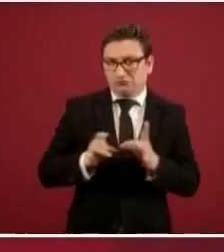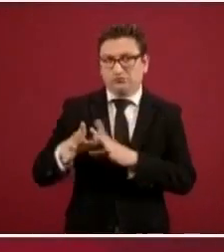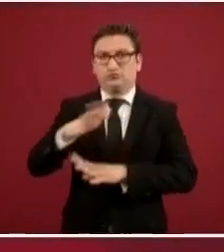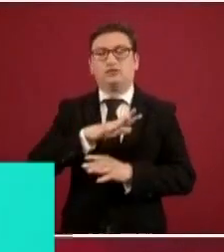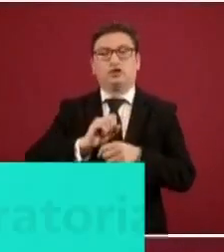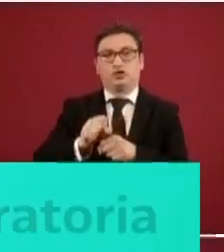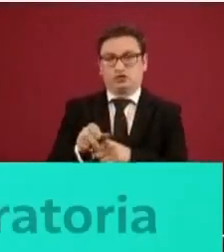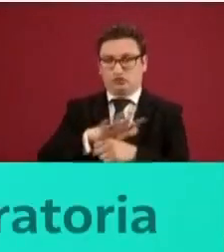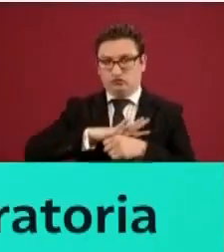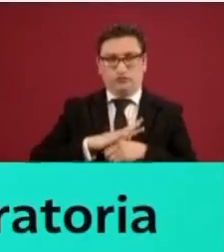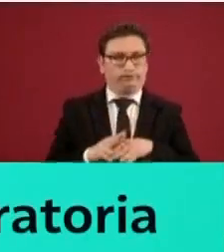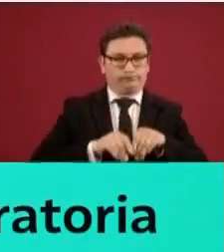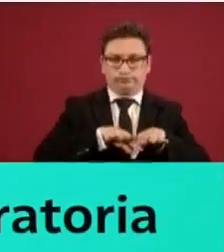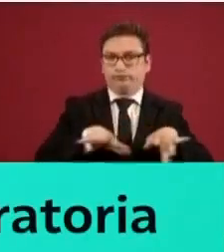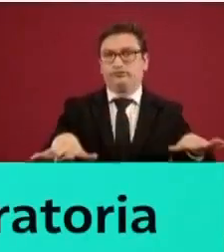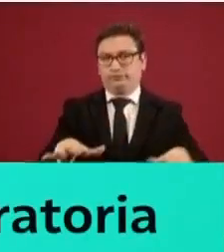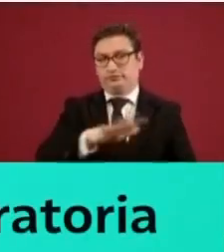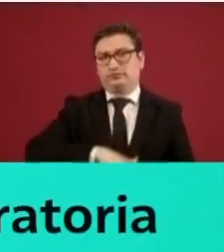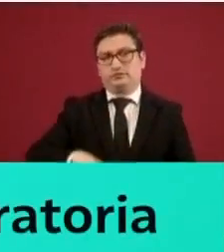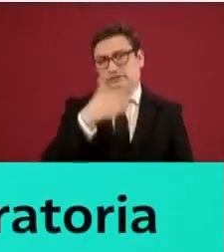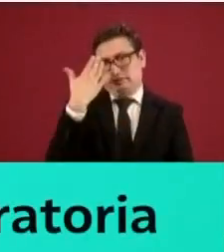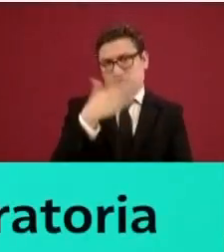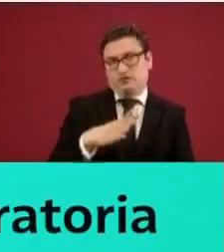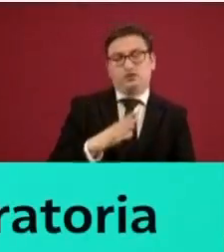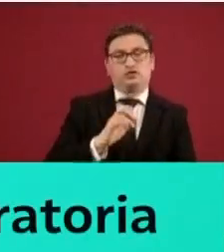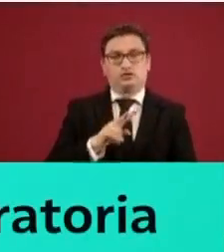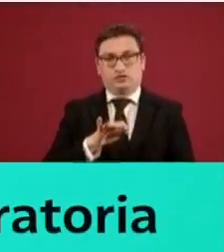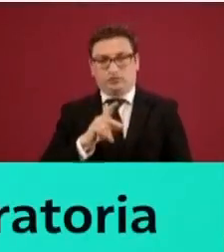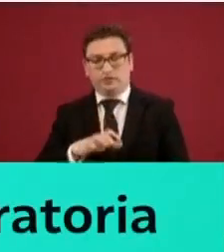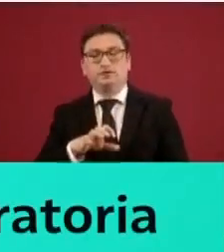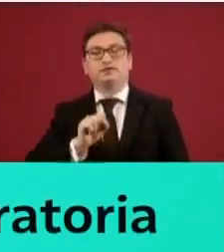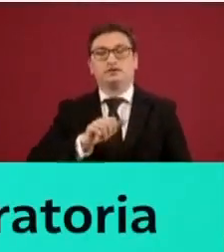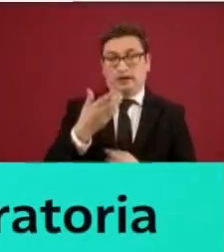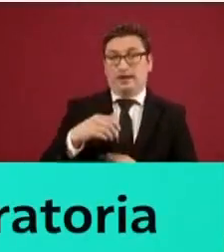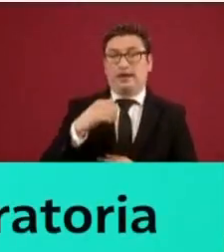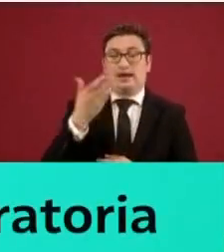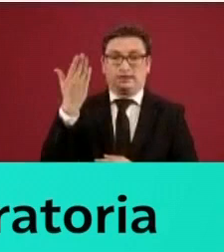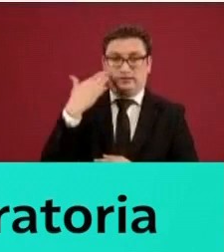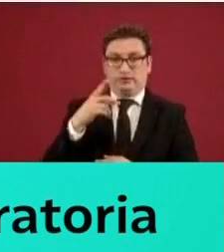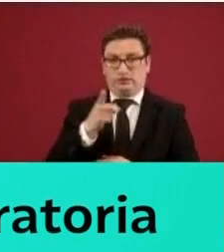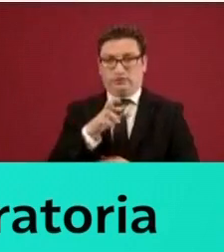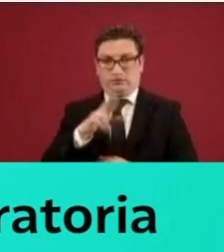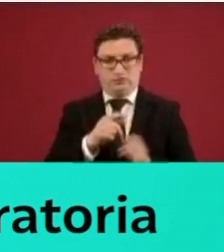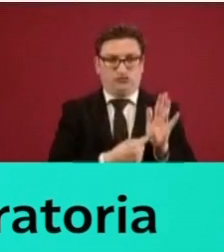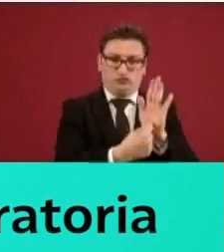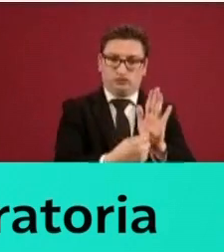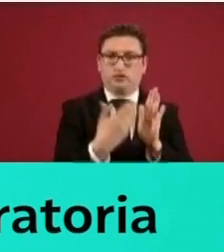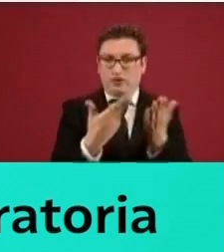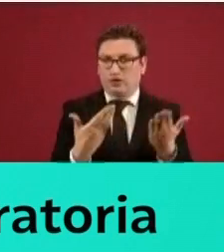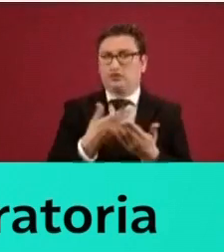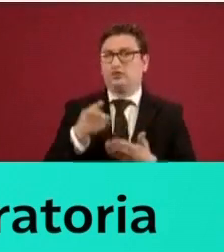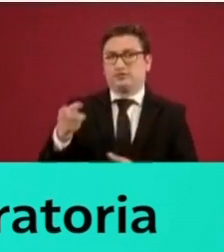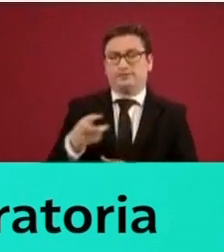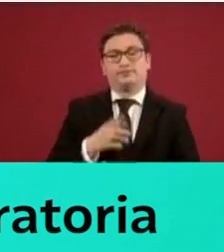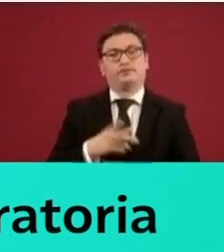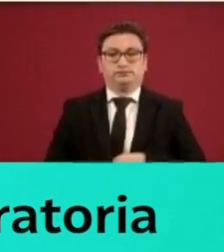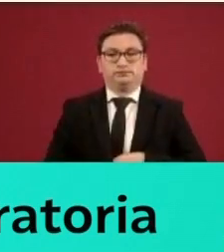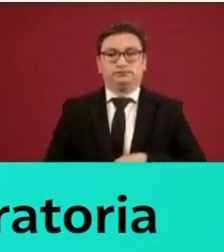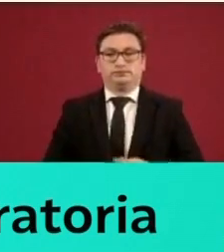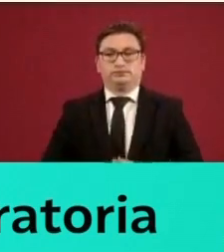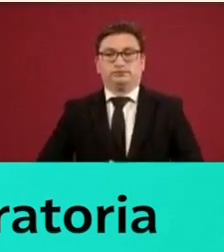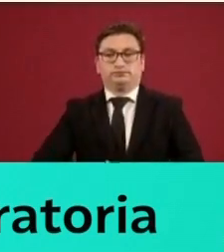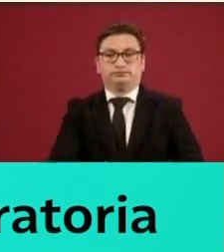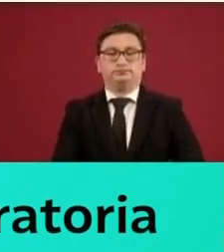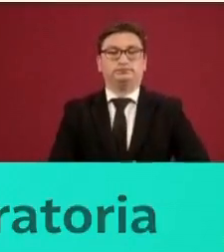mil 661 mientras con 23 decesos más registrados ya son 296 los fallecimientos hasta el